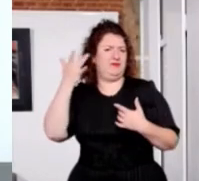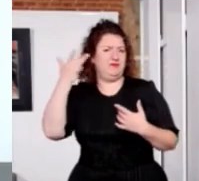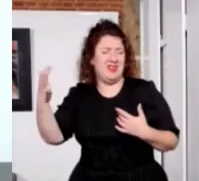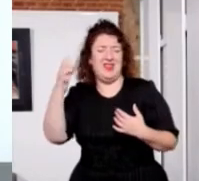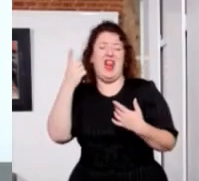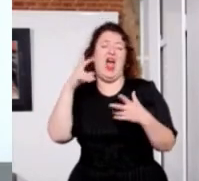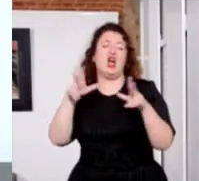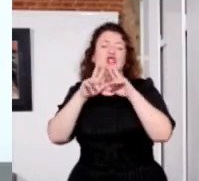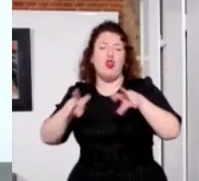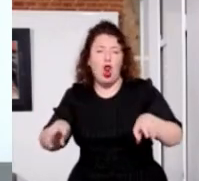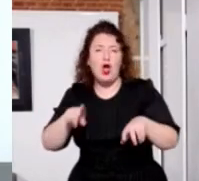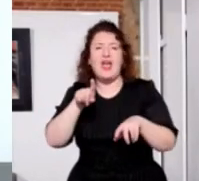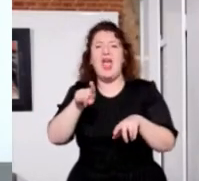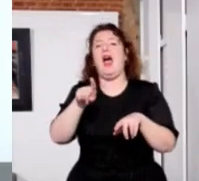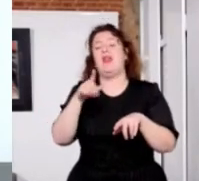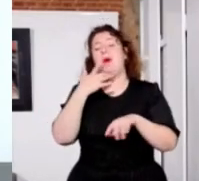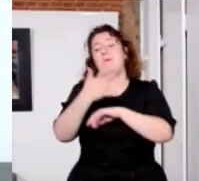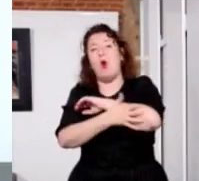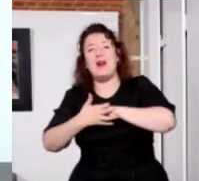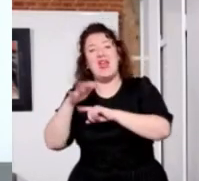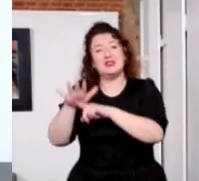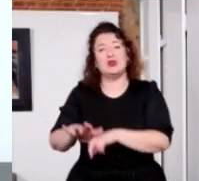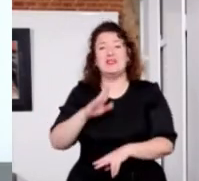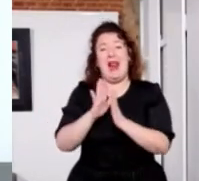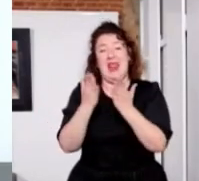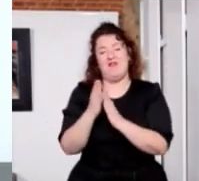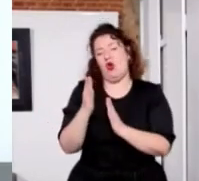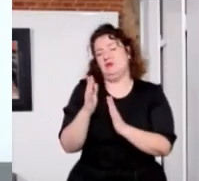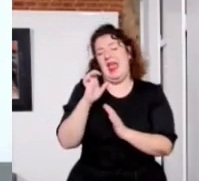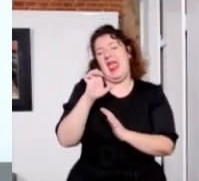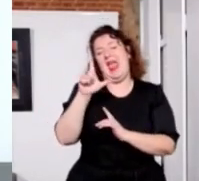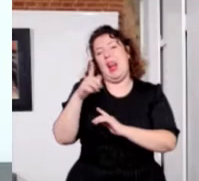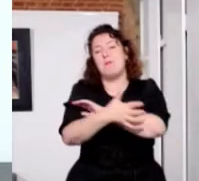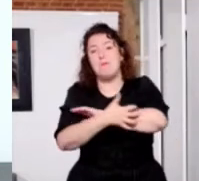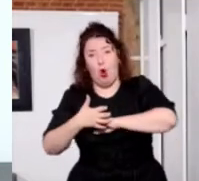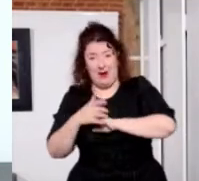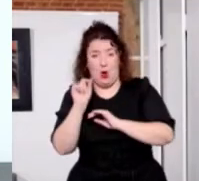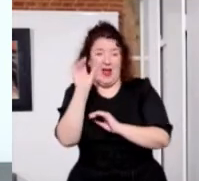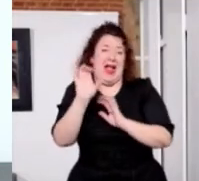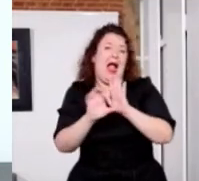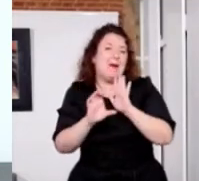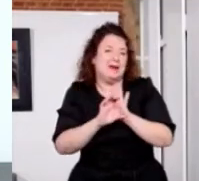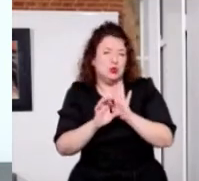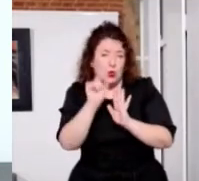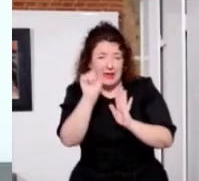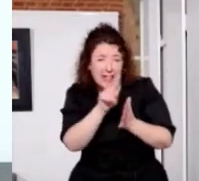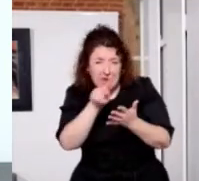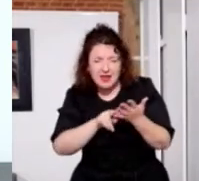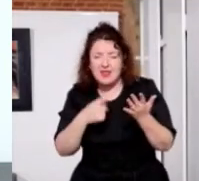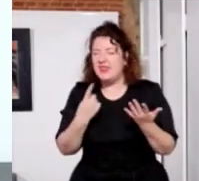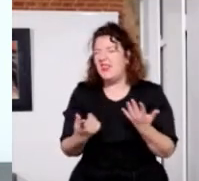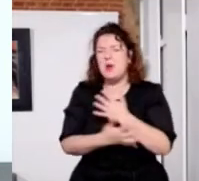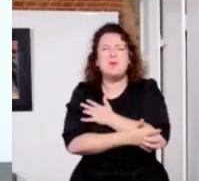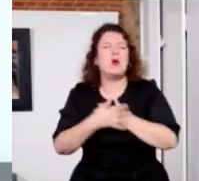y de la exclusión, que se titula El pobre, él decía lo siguiente: pobre en nuestras sociedades es aquel